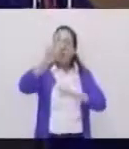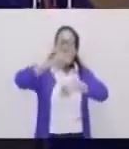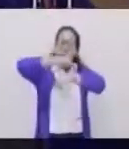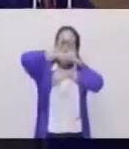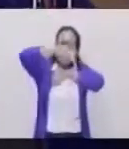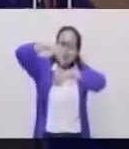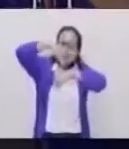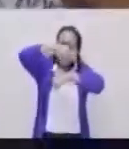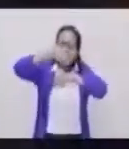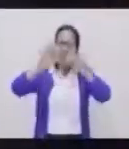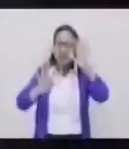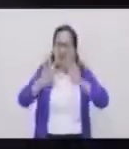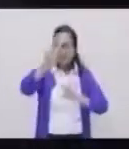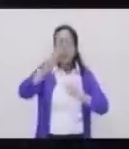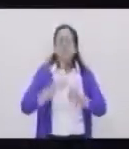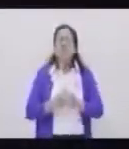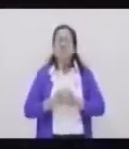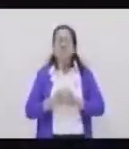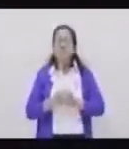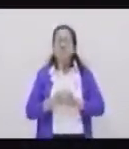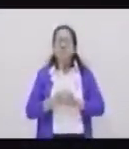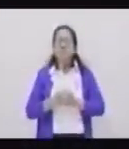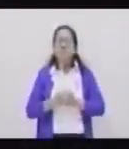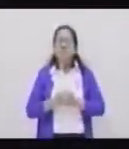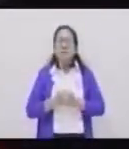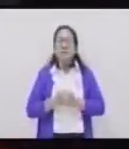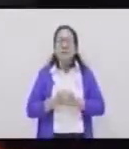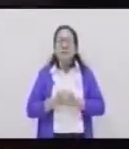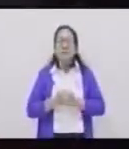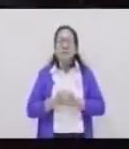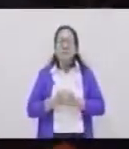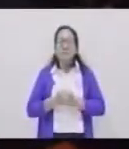horas. El día por 12 horas